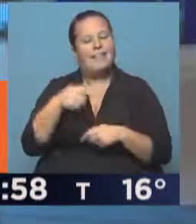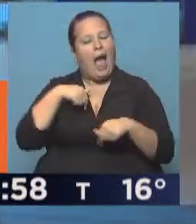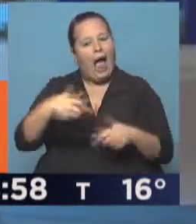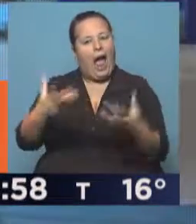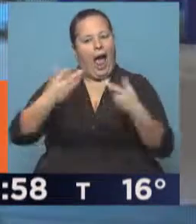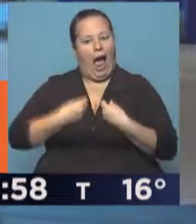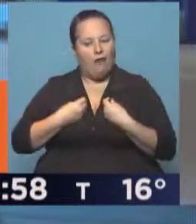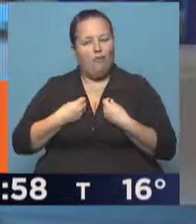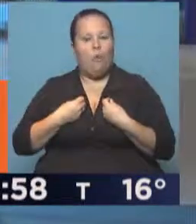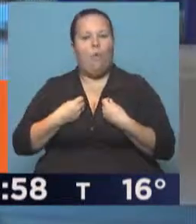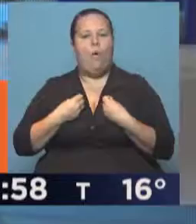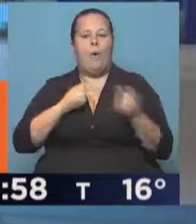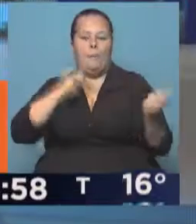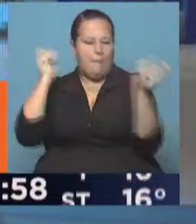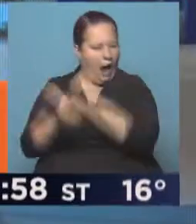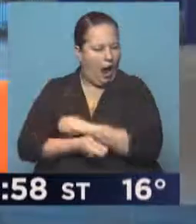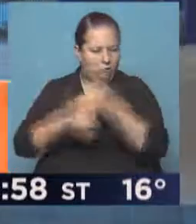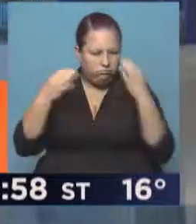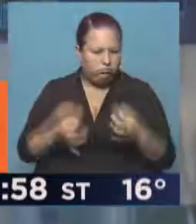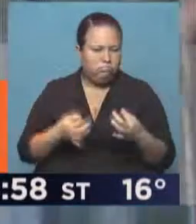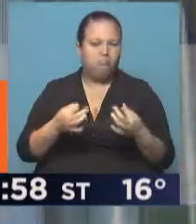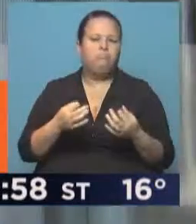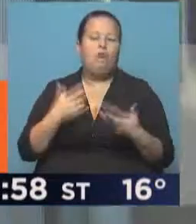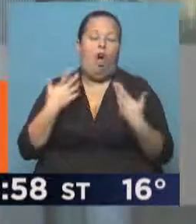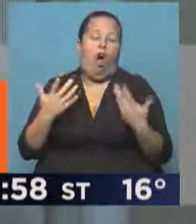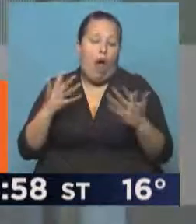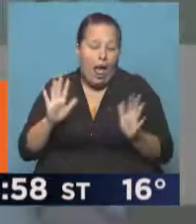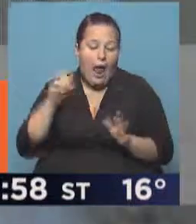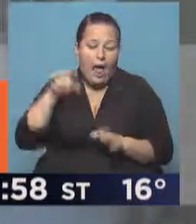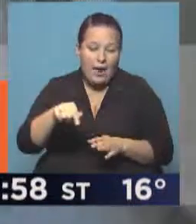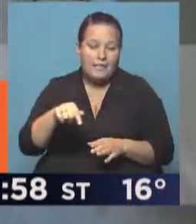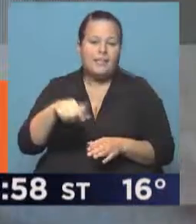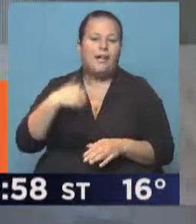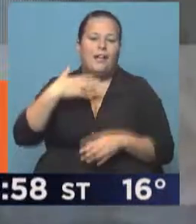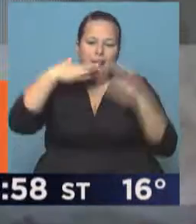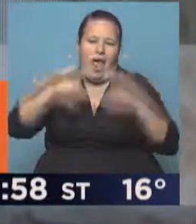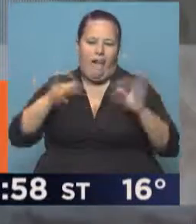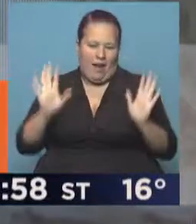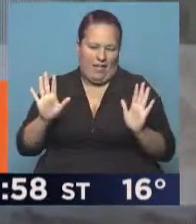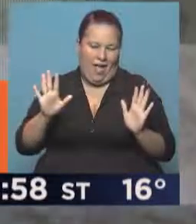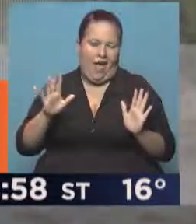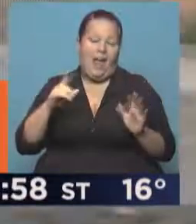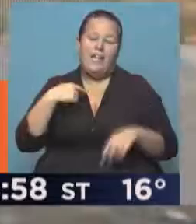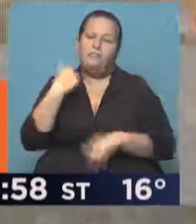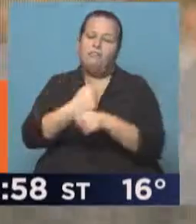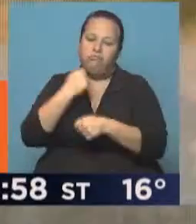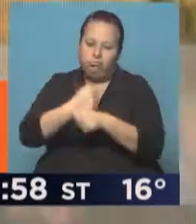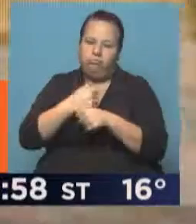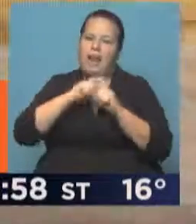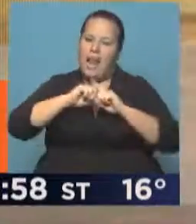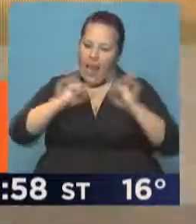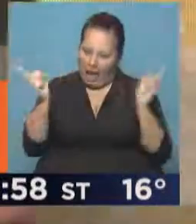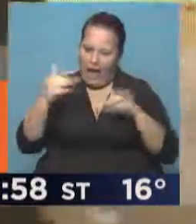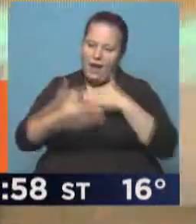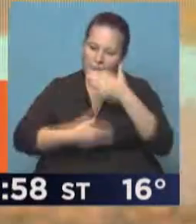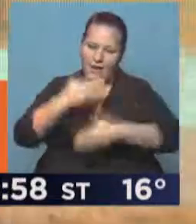ayuda a hacer un cambio total y esperamos que esto se haga una realidad esto es un trabajo muy largo que vamos